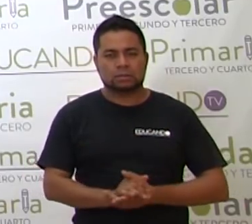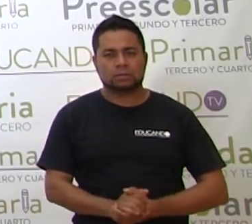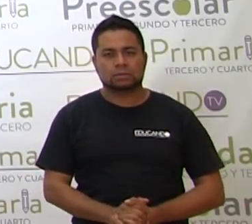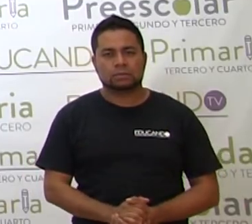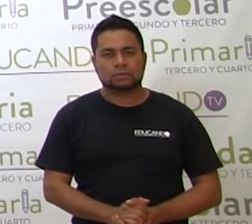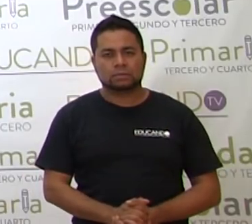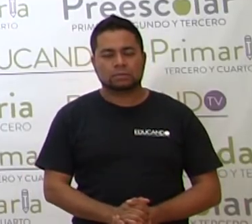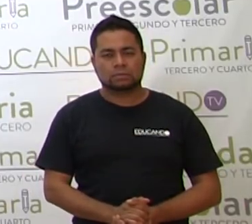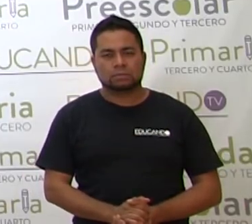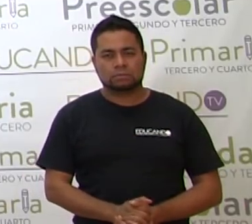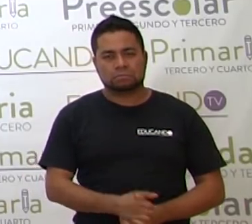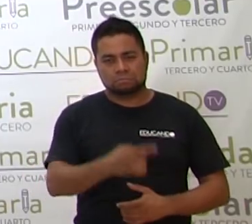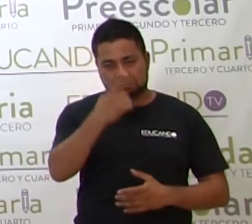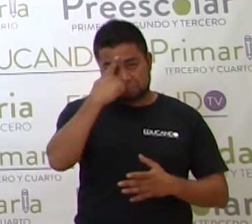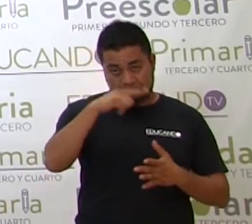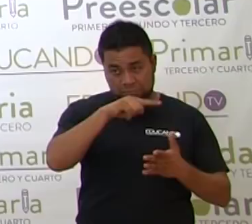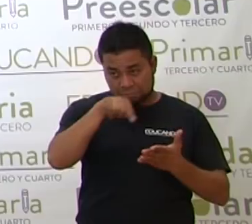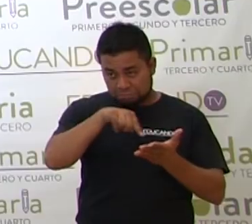bien, de lugares,